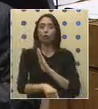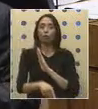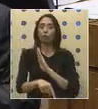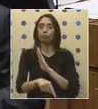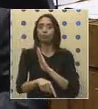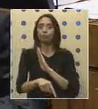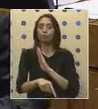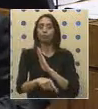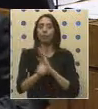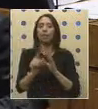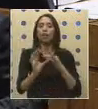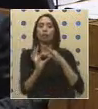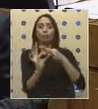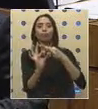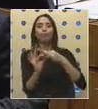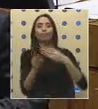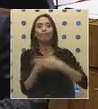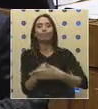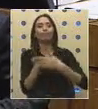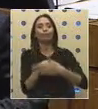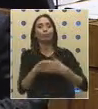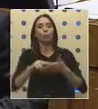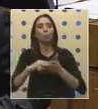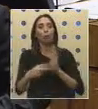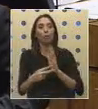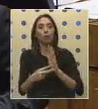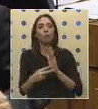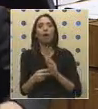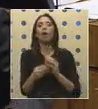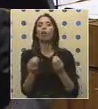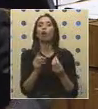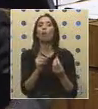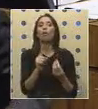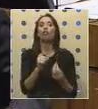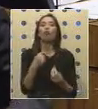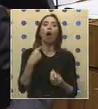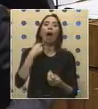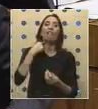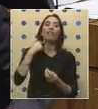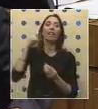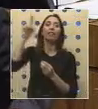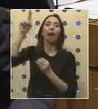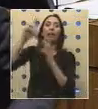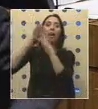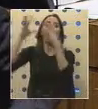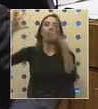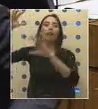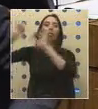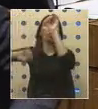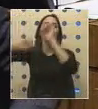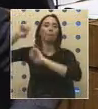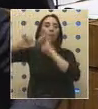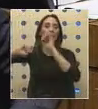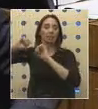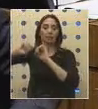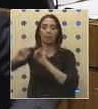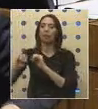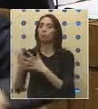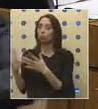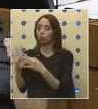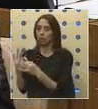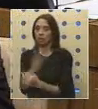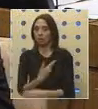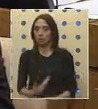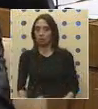el nudo del problema es cómo no se afectan los intereses de las grandes empresas, y ese es el problema. Presidente, muchísimas